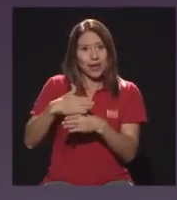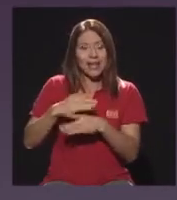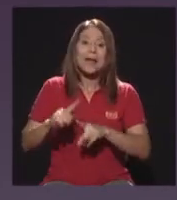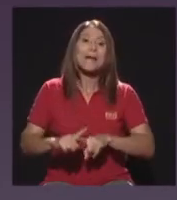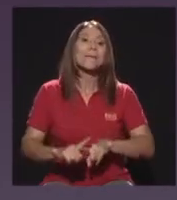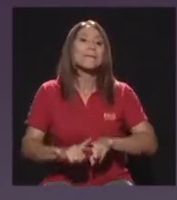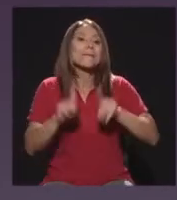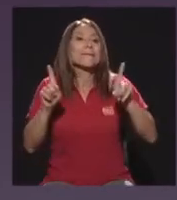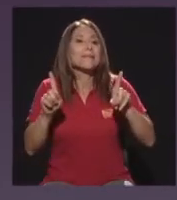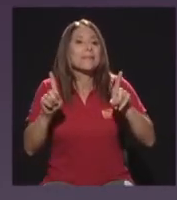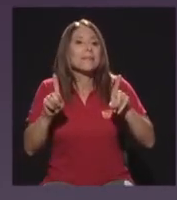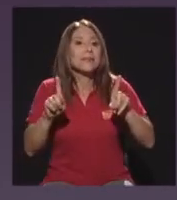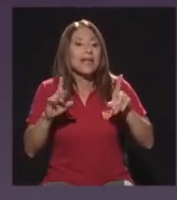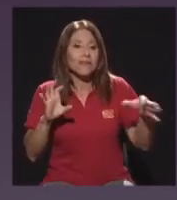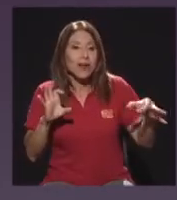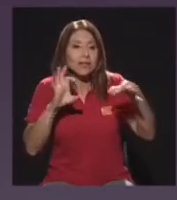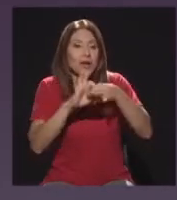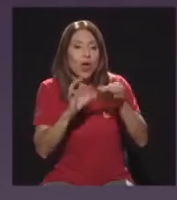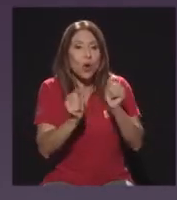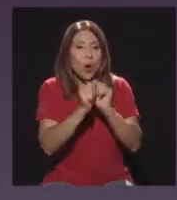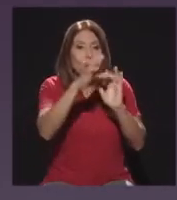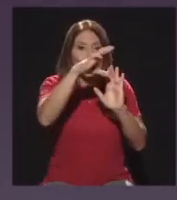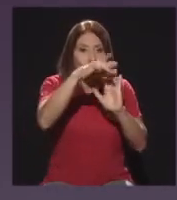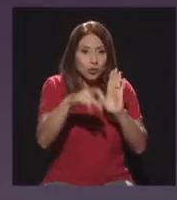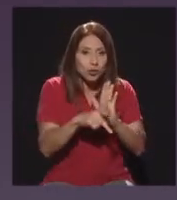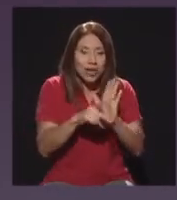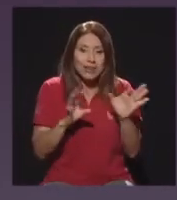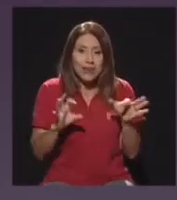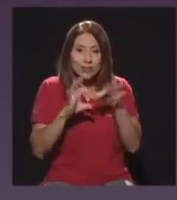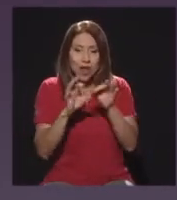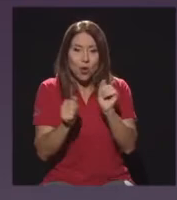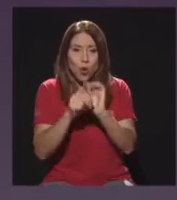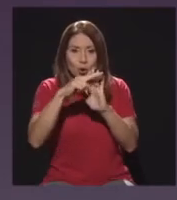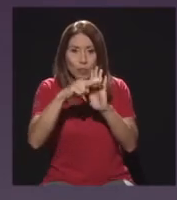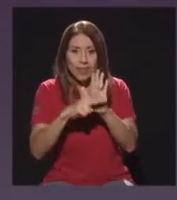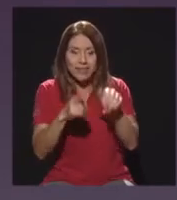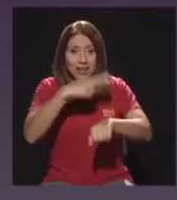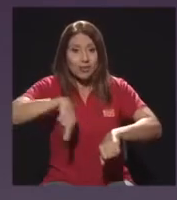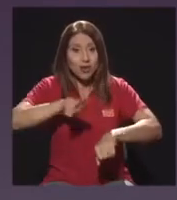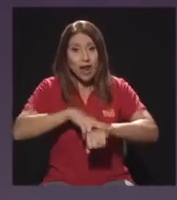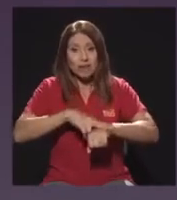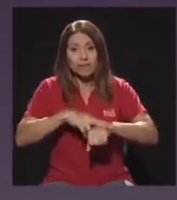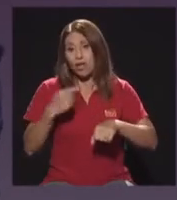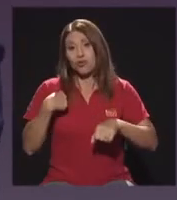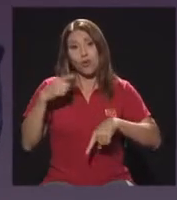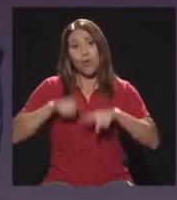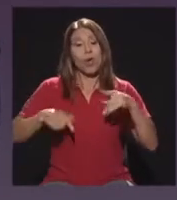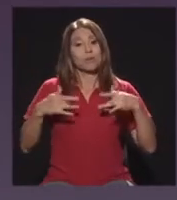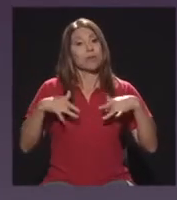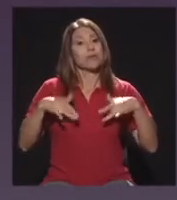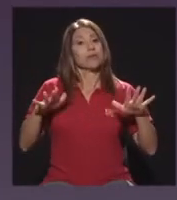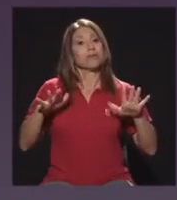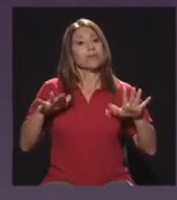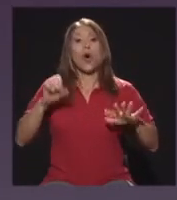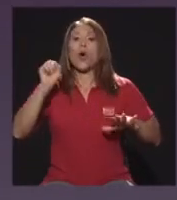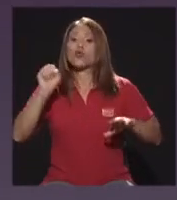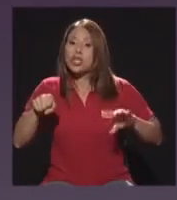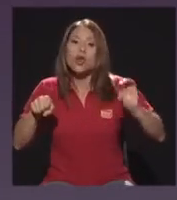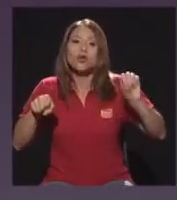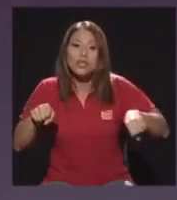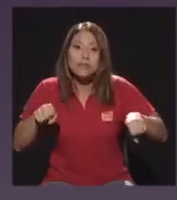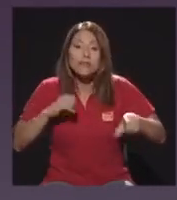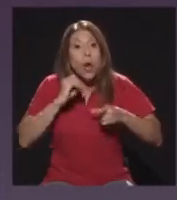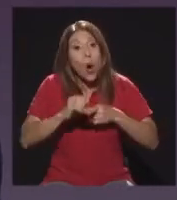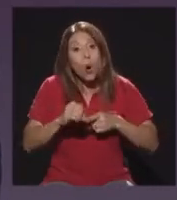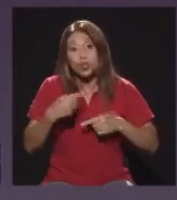que es relativo a la constitución a la normativa nacional no me queda de otra o si o si o si no van van a haber